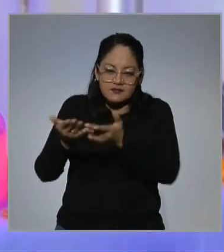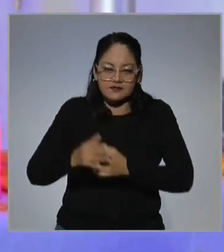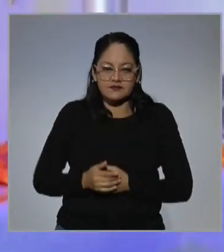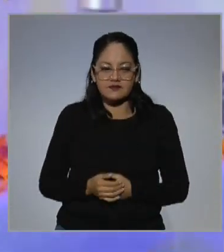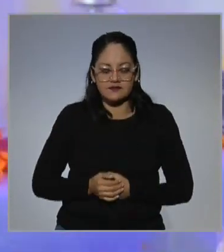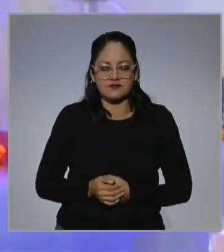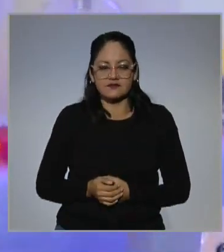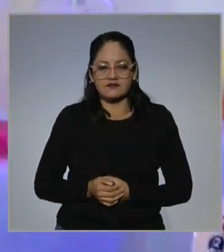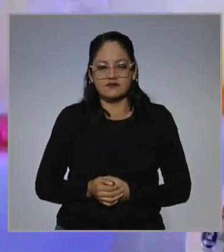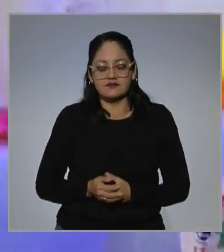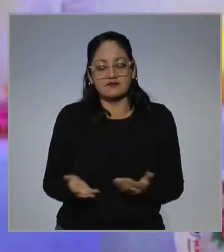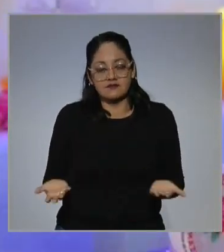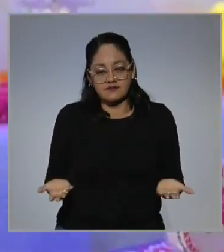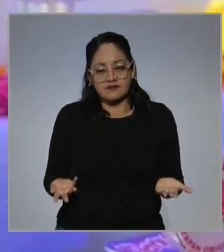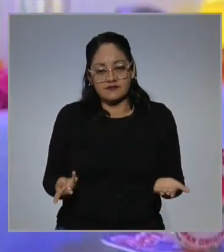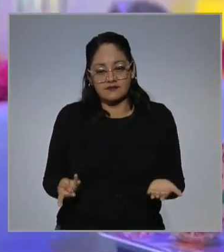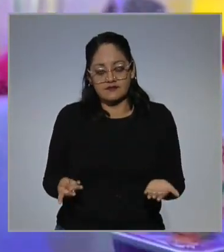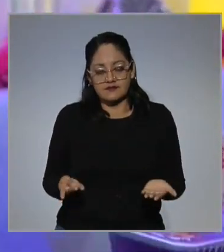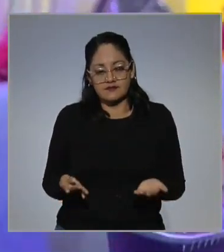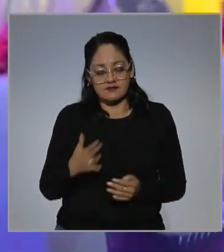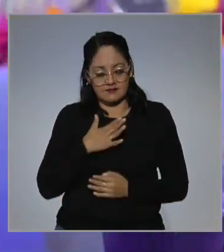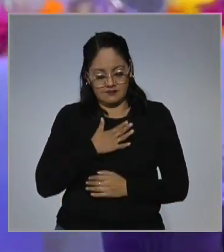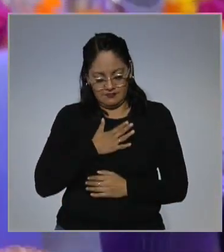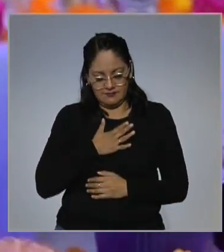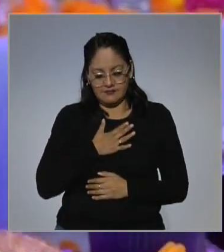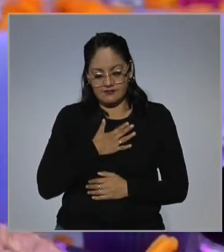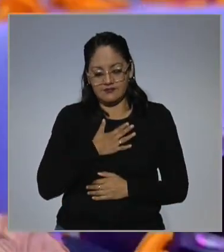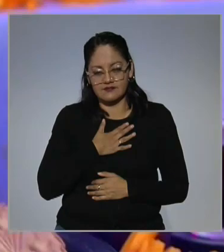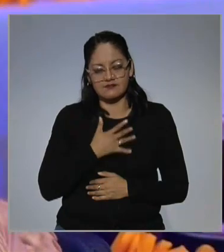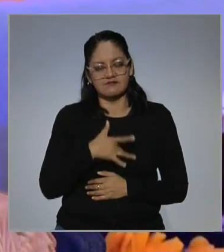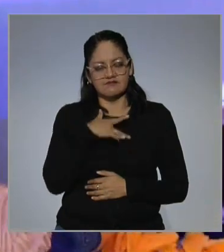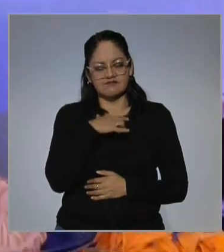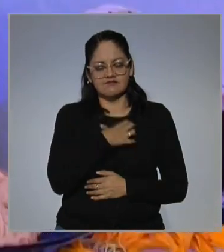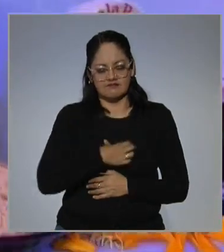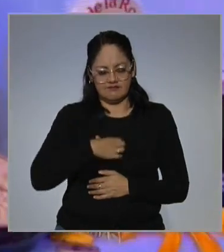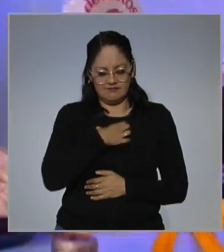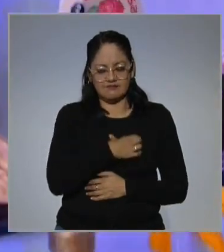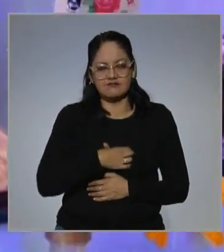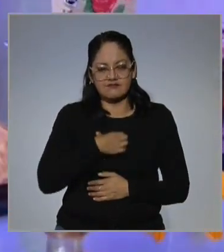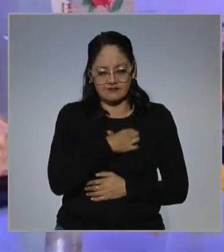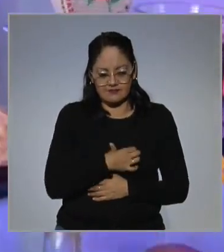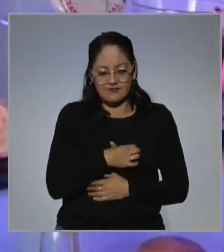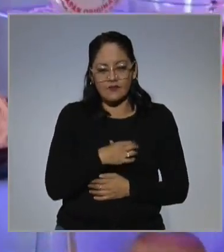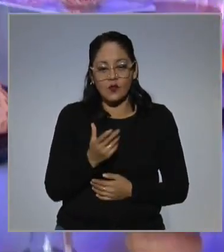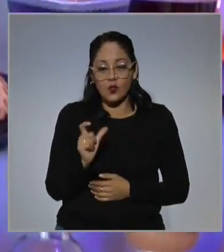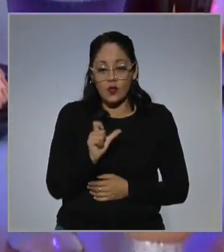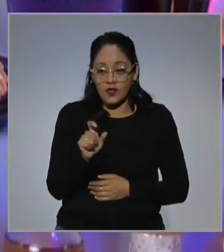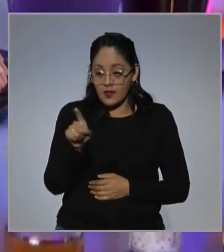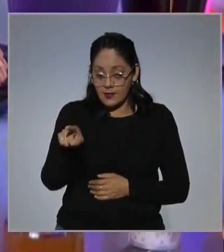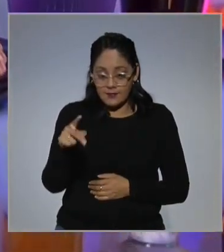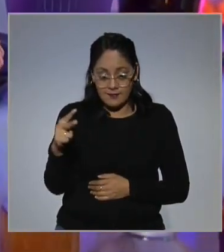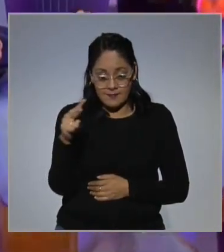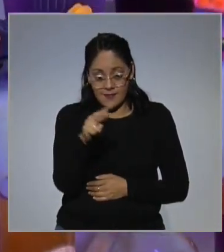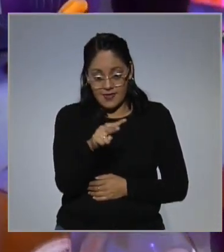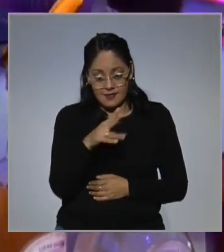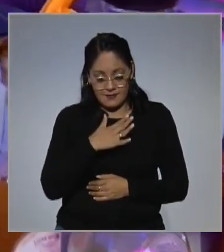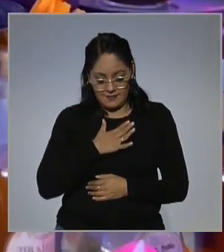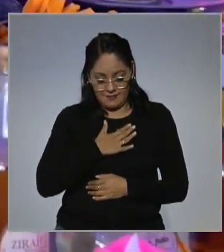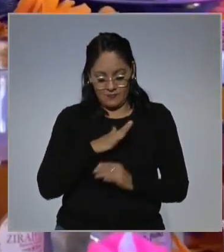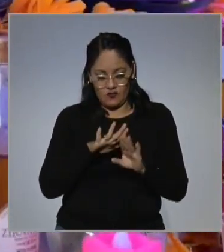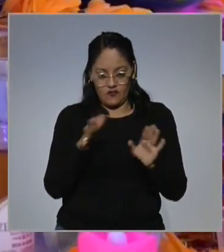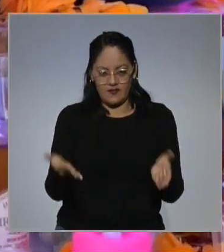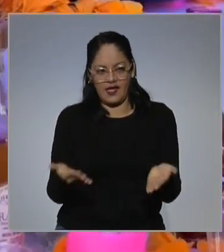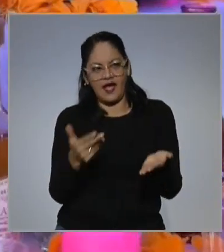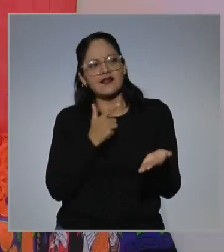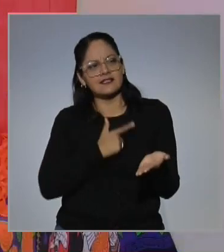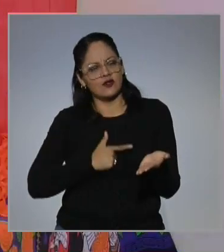Y pues me da satisfacción cada que alguien ve mis ofrendas y les